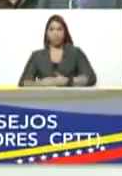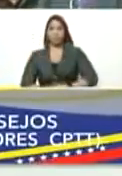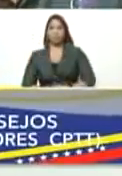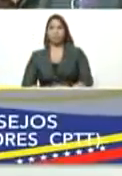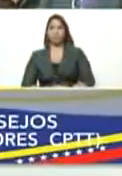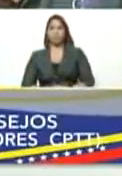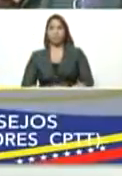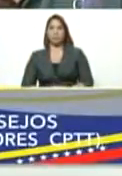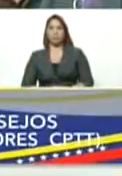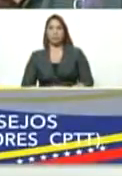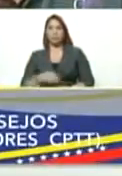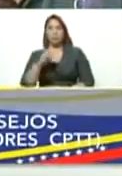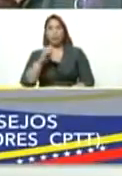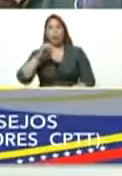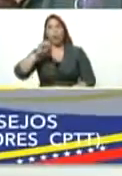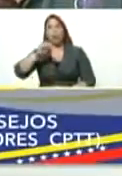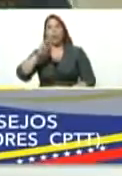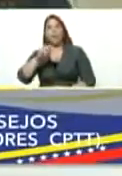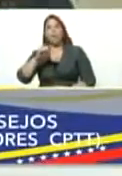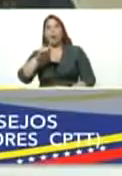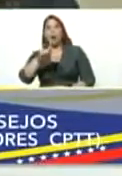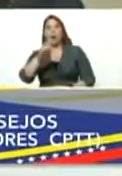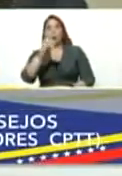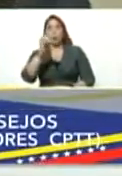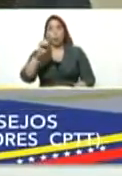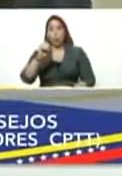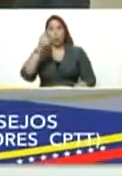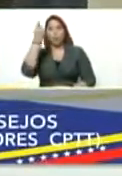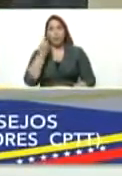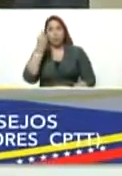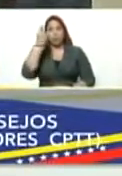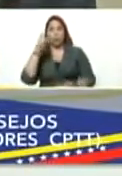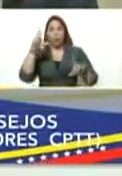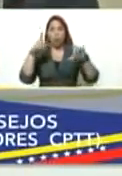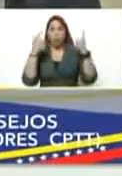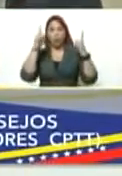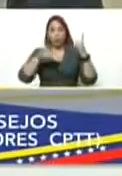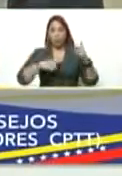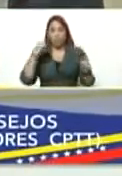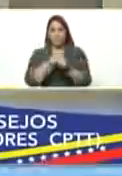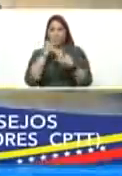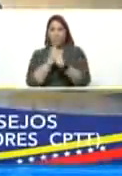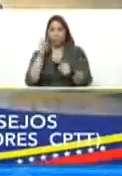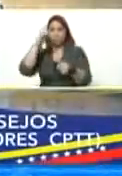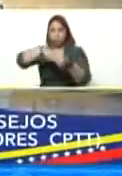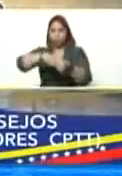A Osvaldo Vera, diputado de La Guaira y de la clase obrera.